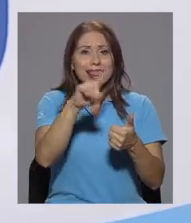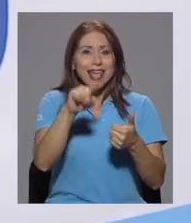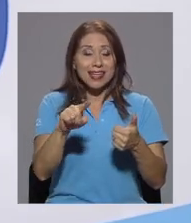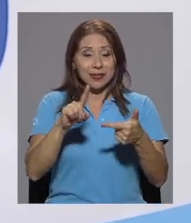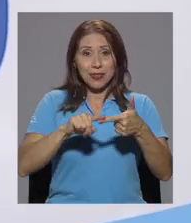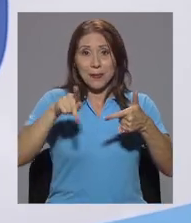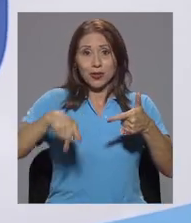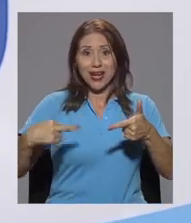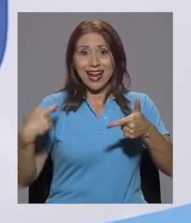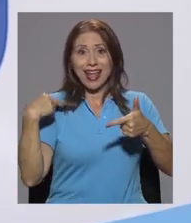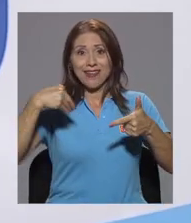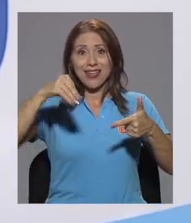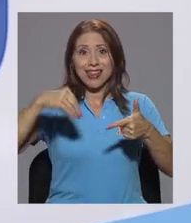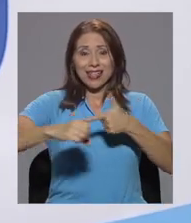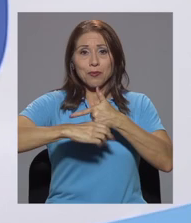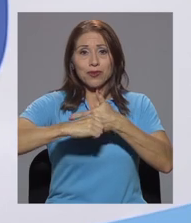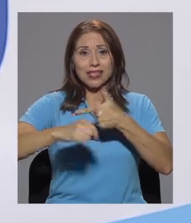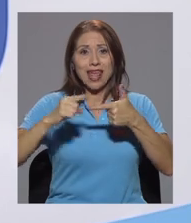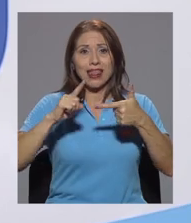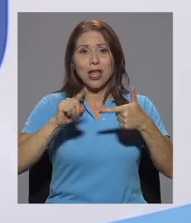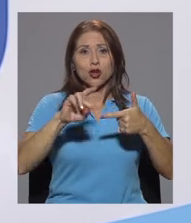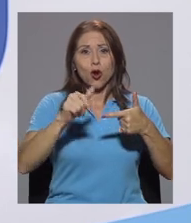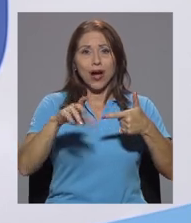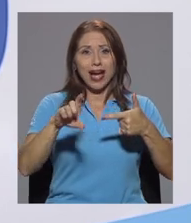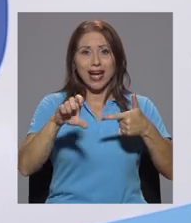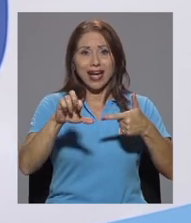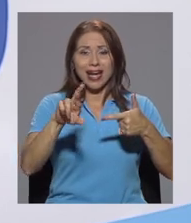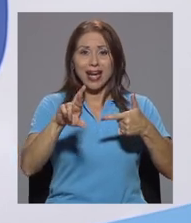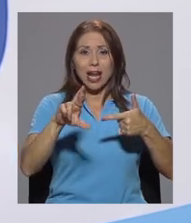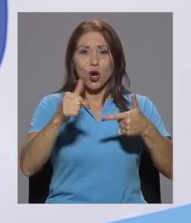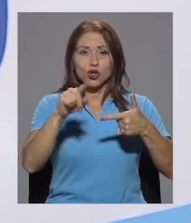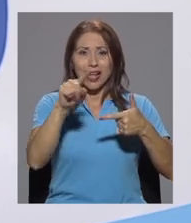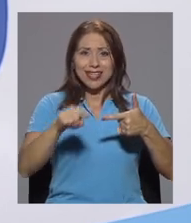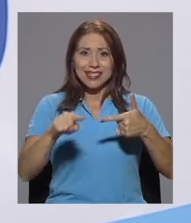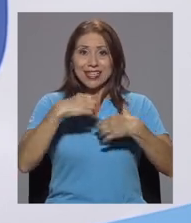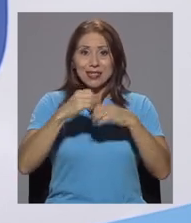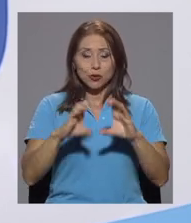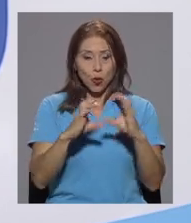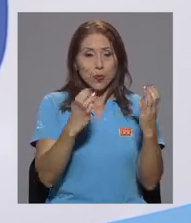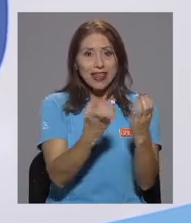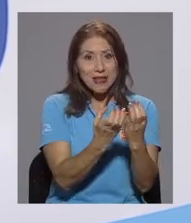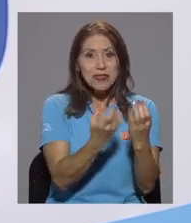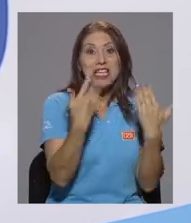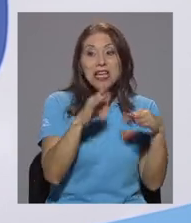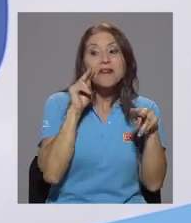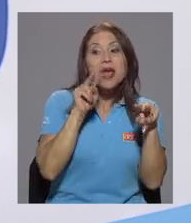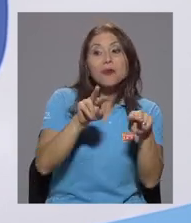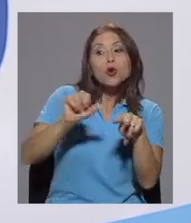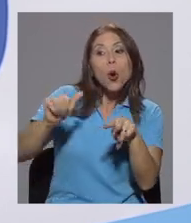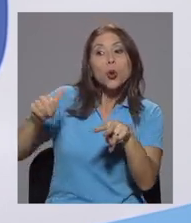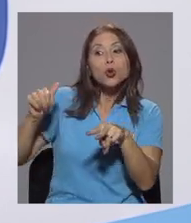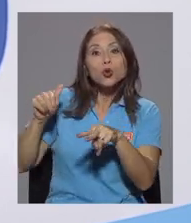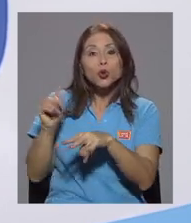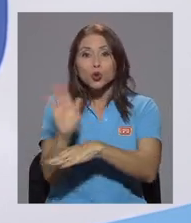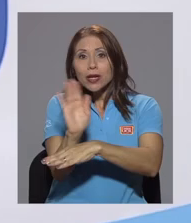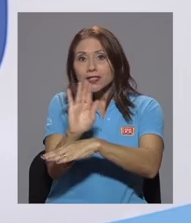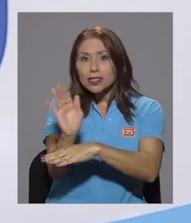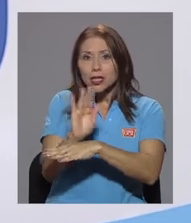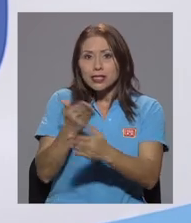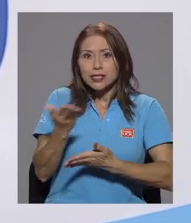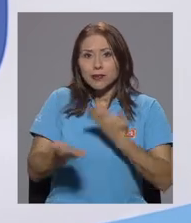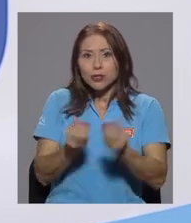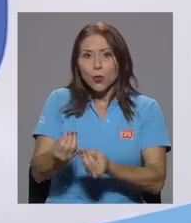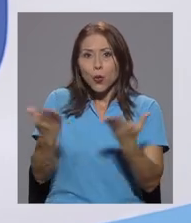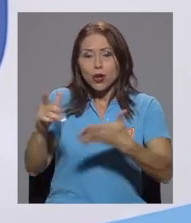el señor roger gonzález hicimos un pequeño comité que veníamos analizando parrillas de otros canal el servicio público de américa latina para ver como ellos